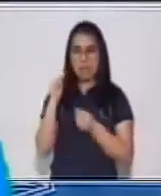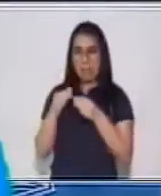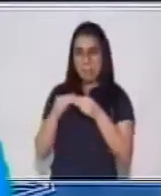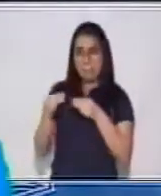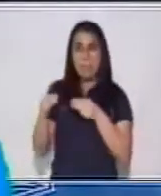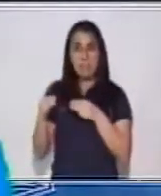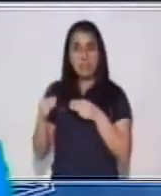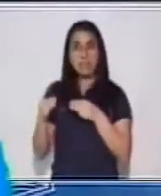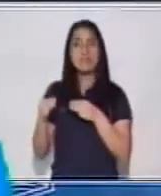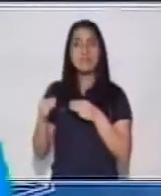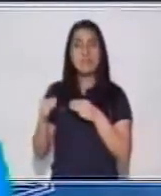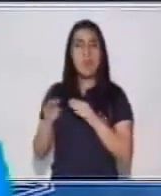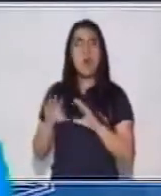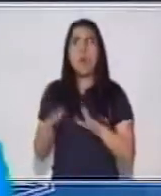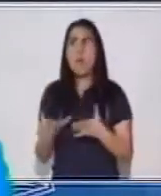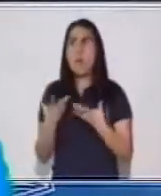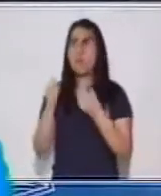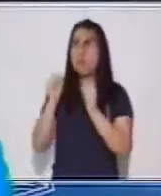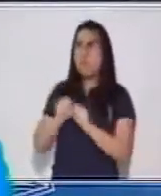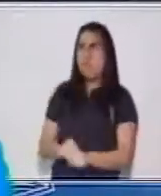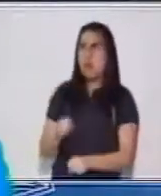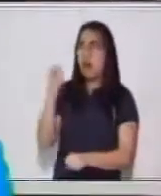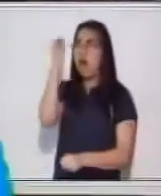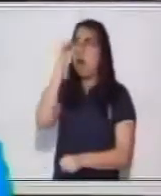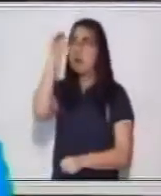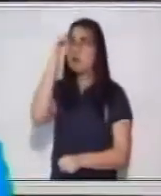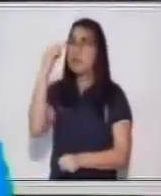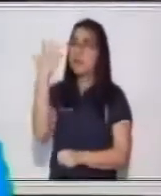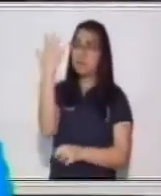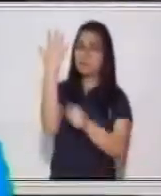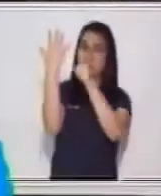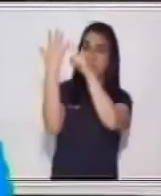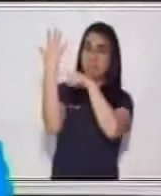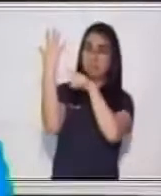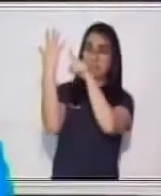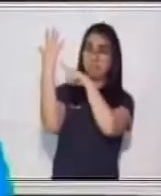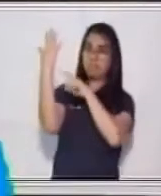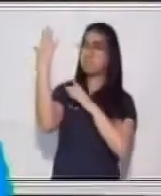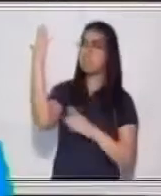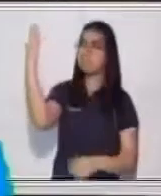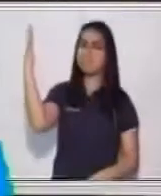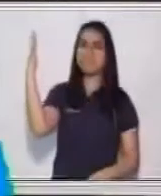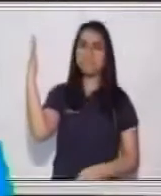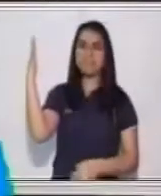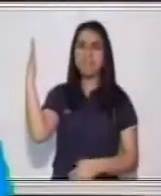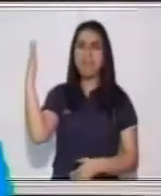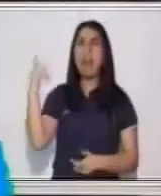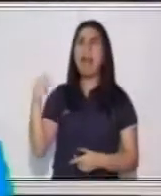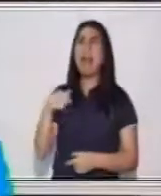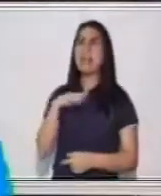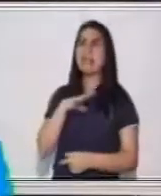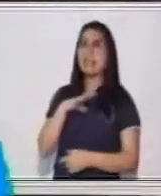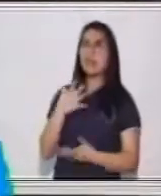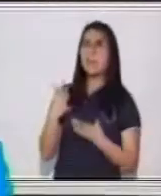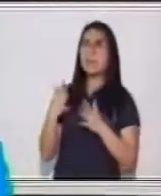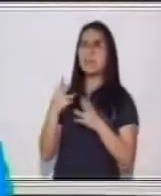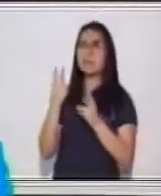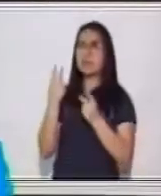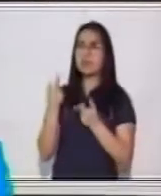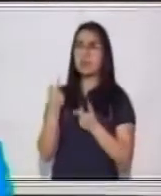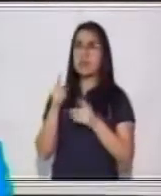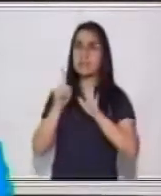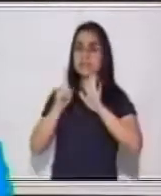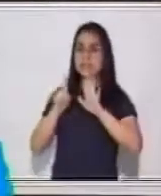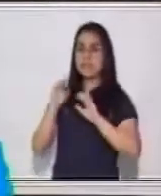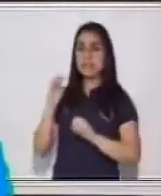ahora para observar la copa del árbol, tenemos un ángulo de visión sobre la horizontal de